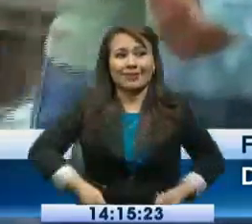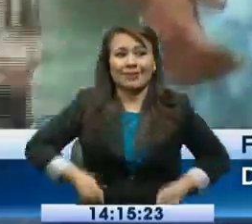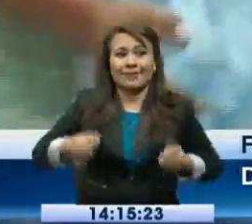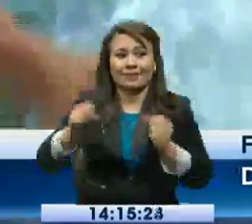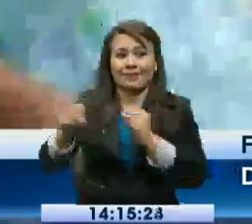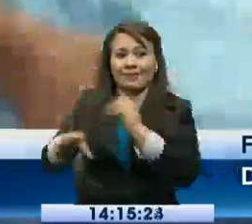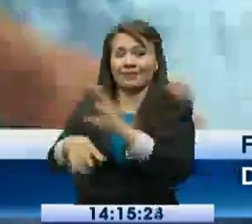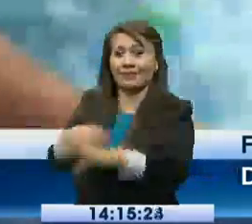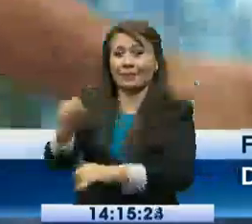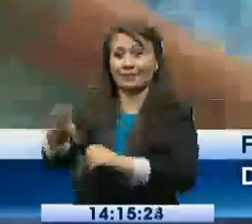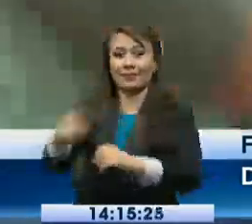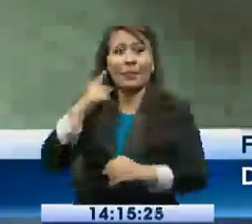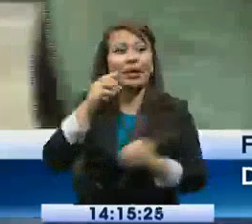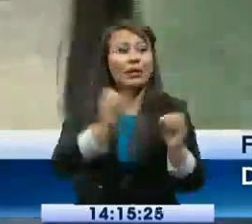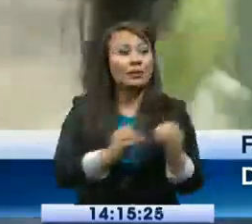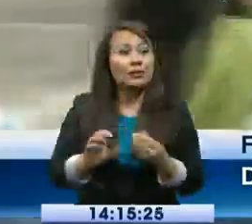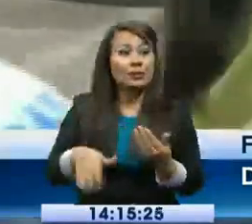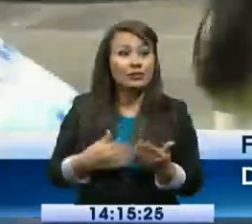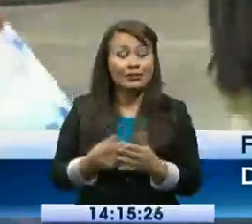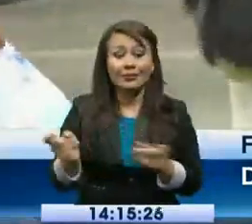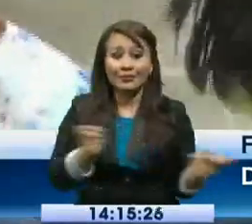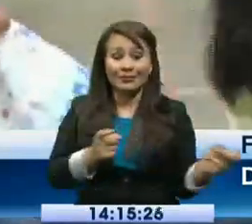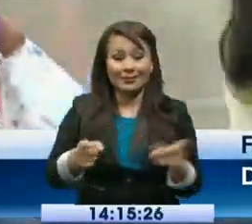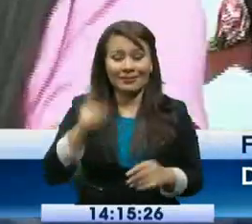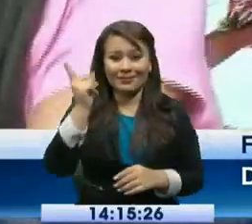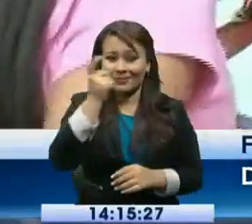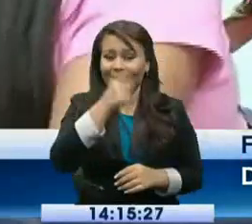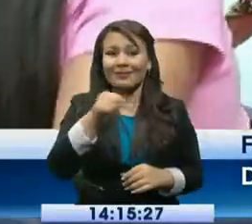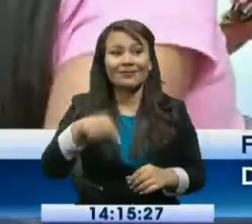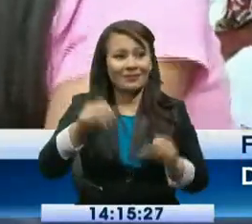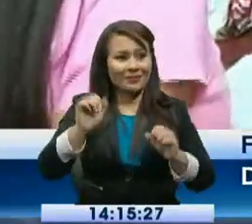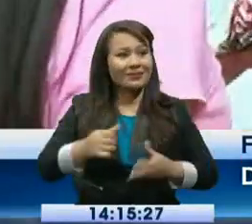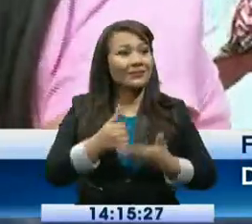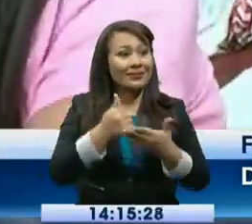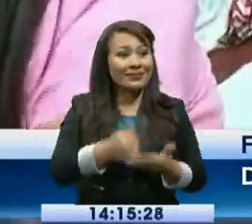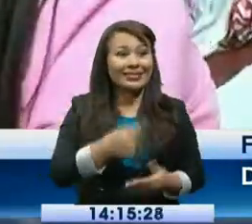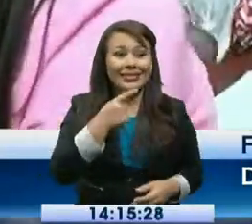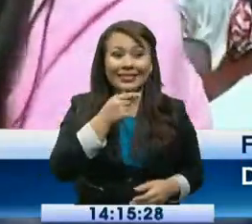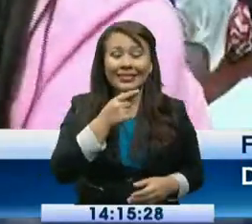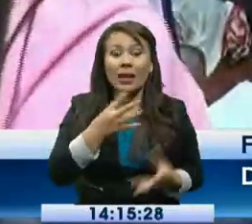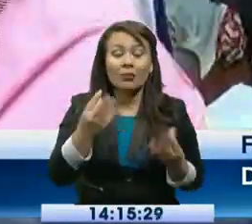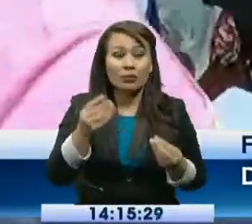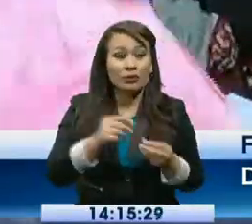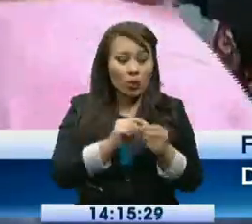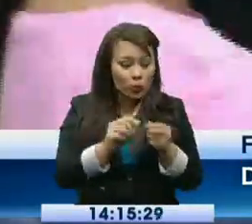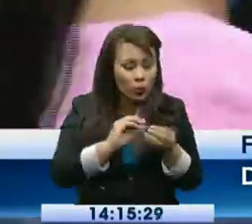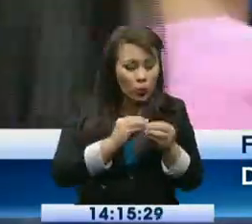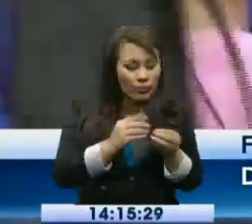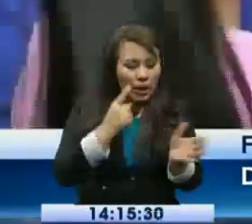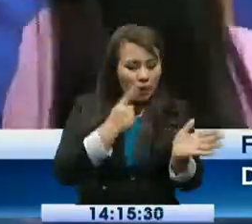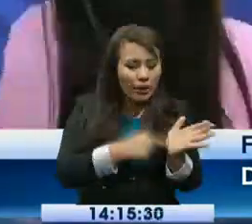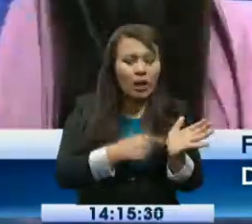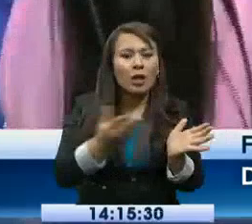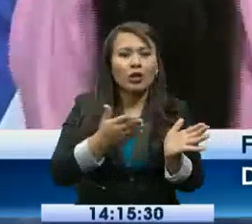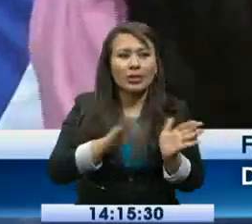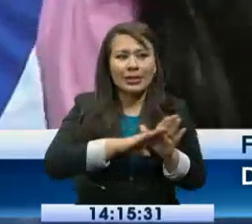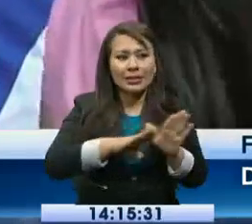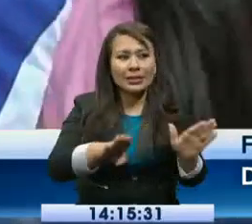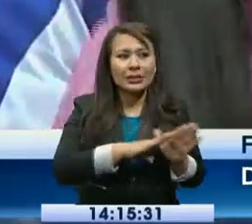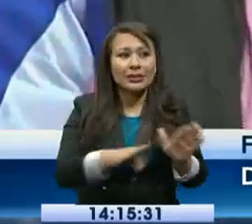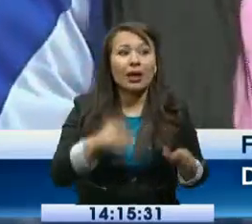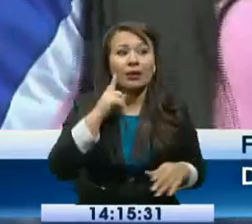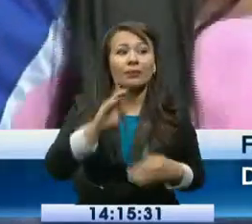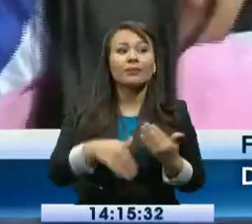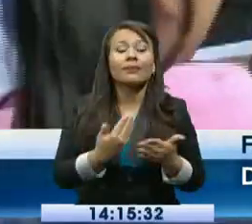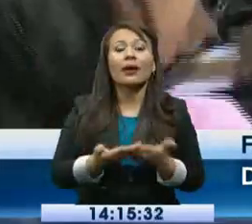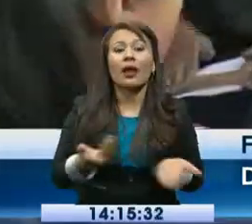esperamos pues organizarlos de una manera en la que sean listos ya para la entrega. Son kits numerados, sellados, identificados, para que puedan llevarse ya